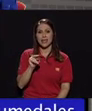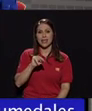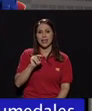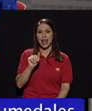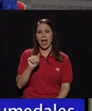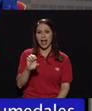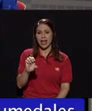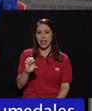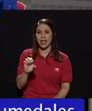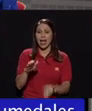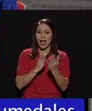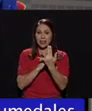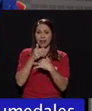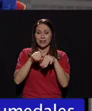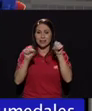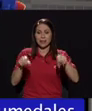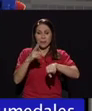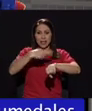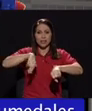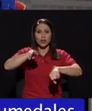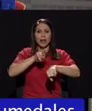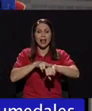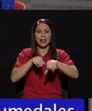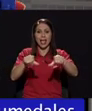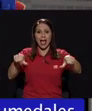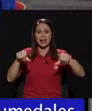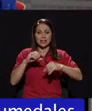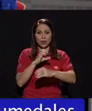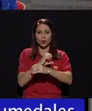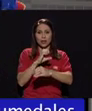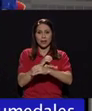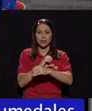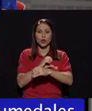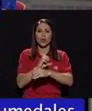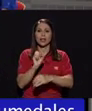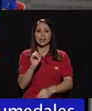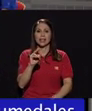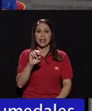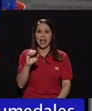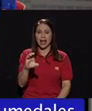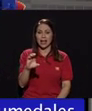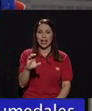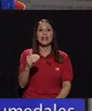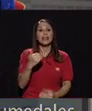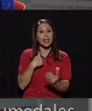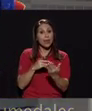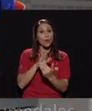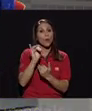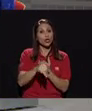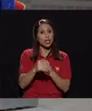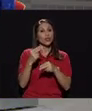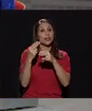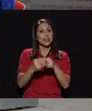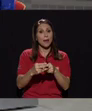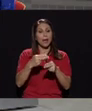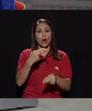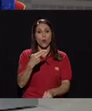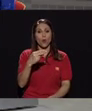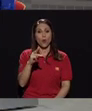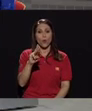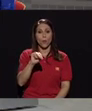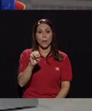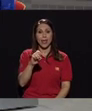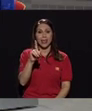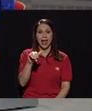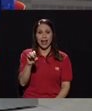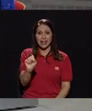MINAE, a través del Sistema Nacional de Áreas de Conservación, del SINAC, tiene un proyecto que se llama Proyecto Humedales,